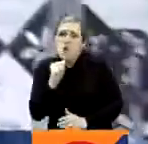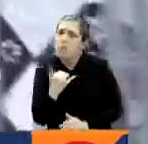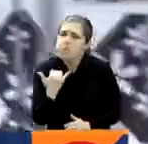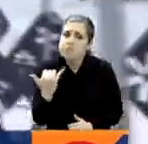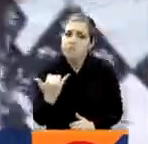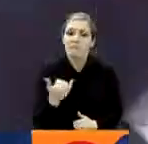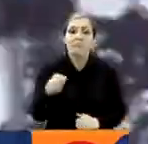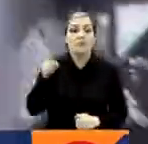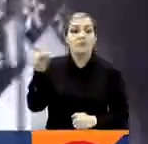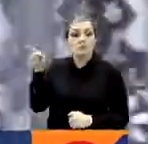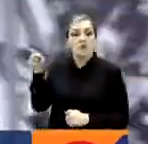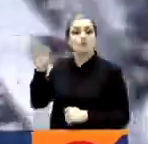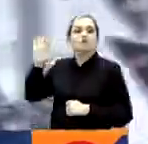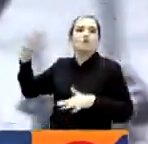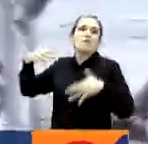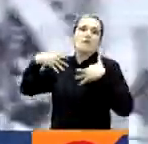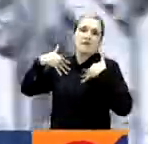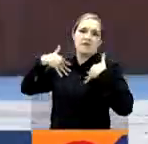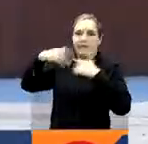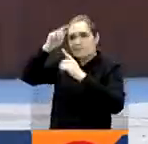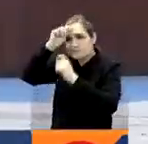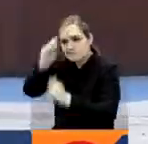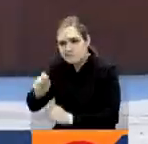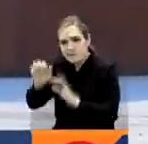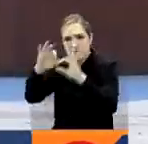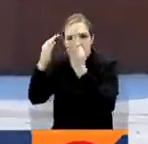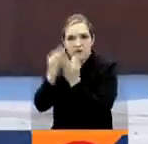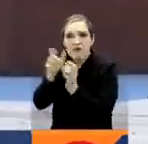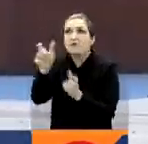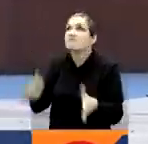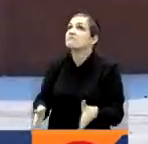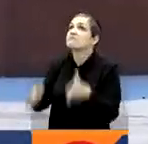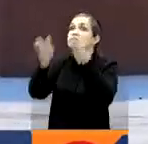solo un pequeño homenaje a las familias que perdieron a sus seres